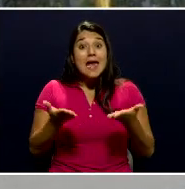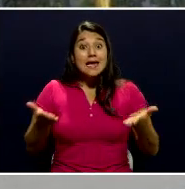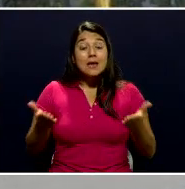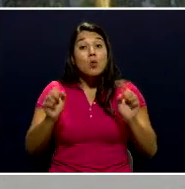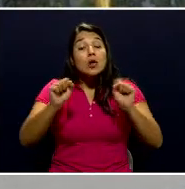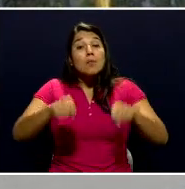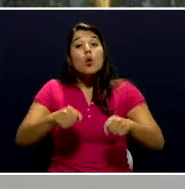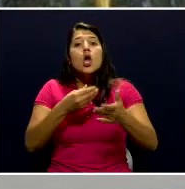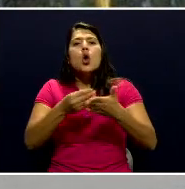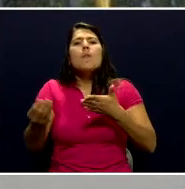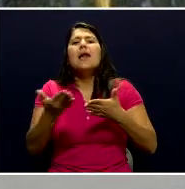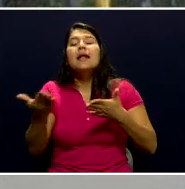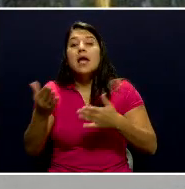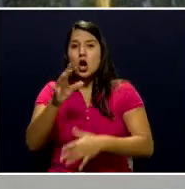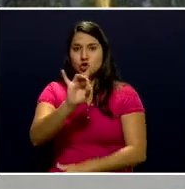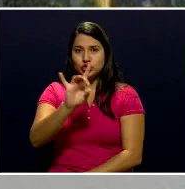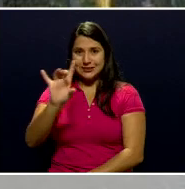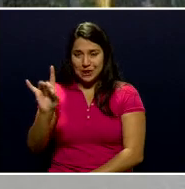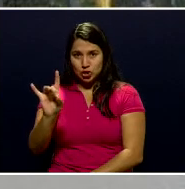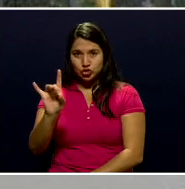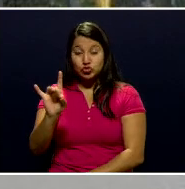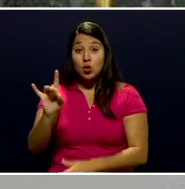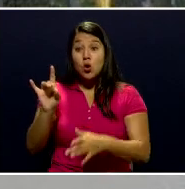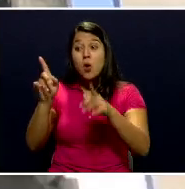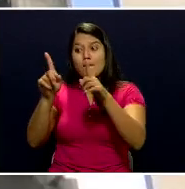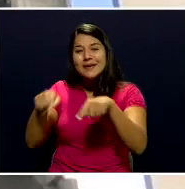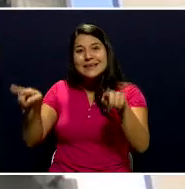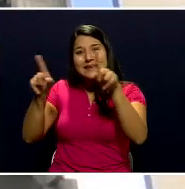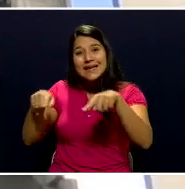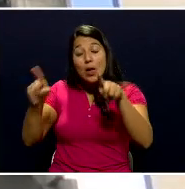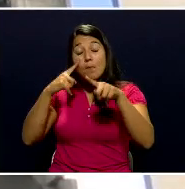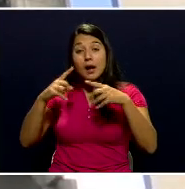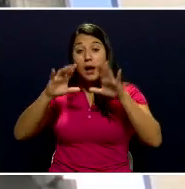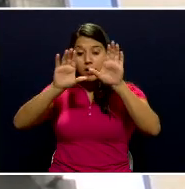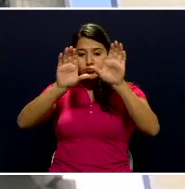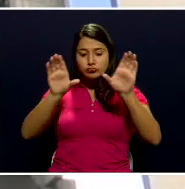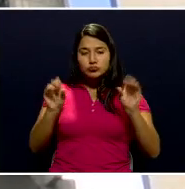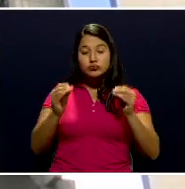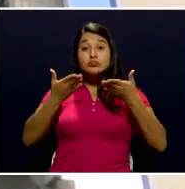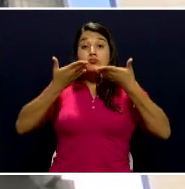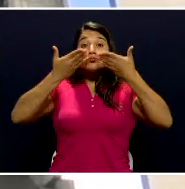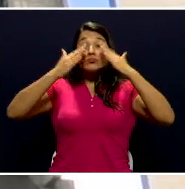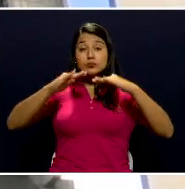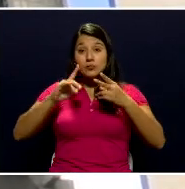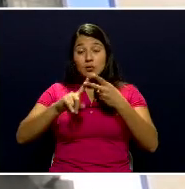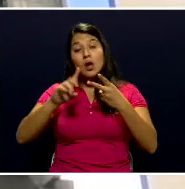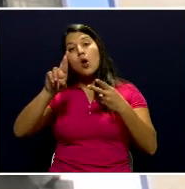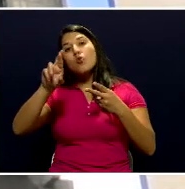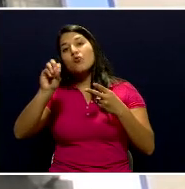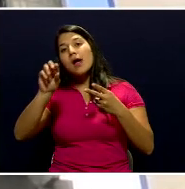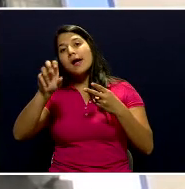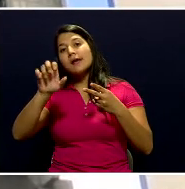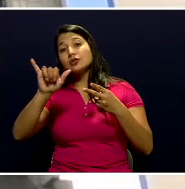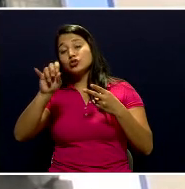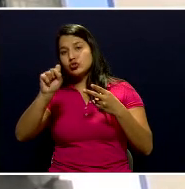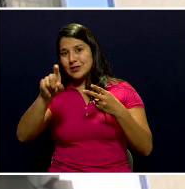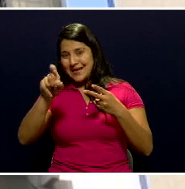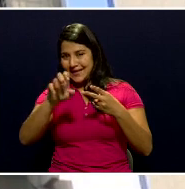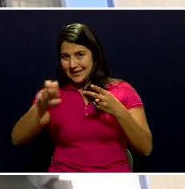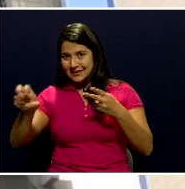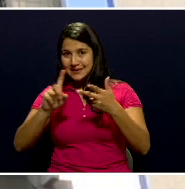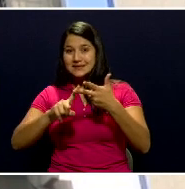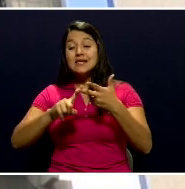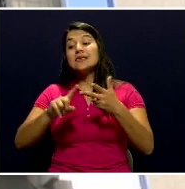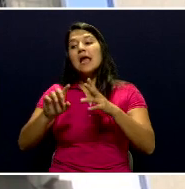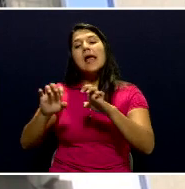estarían adquiriendo están 88 ventiladores pulmonares, un equipo de rayos X portátiles, 8 kits de diagnóstico,